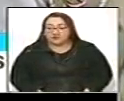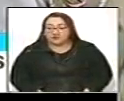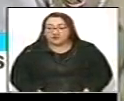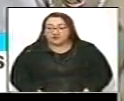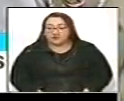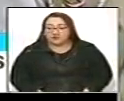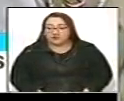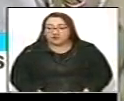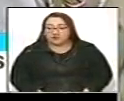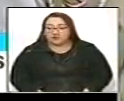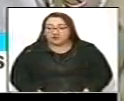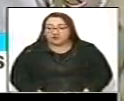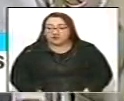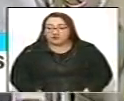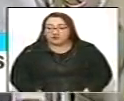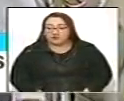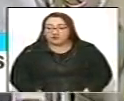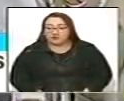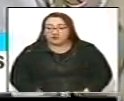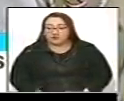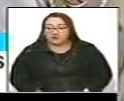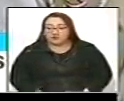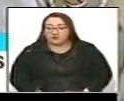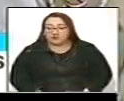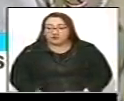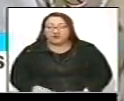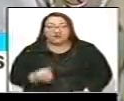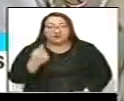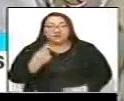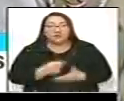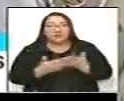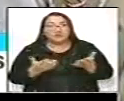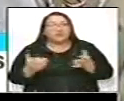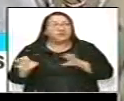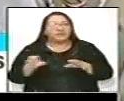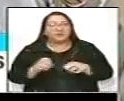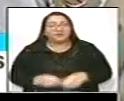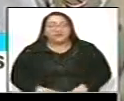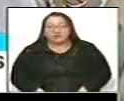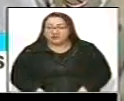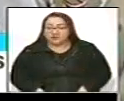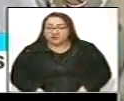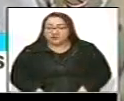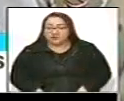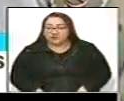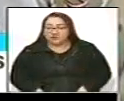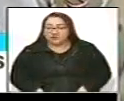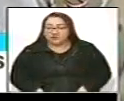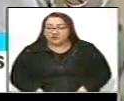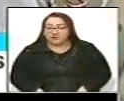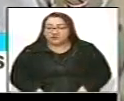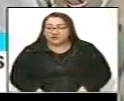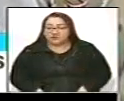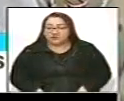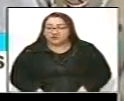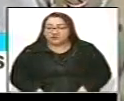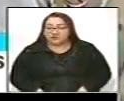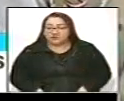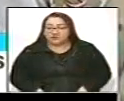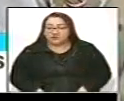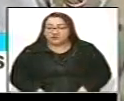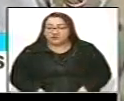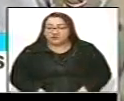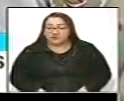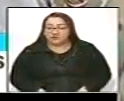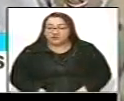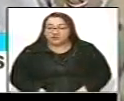fundamental y privilegiado para entender qué diablos estamos haciendo nosotros los adultos con este país y por